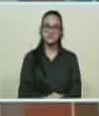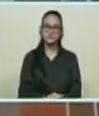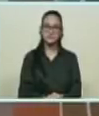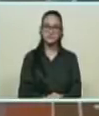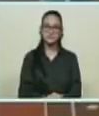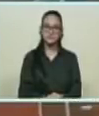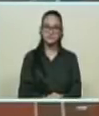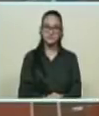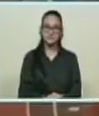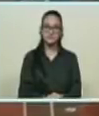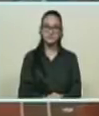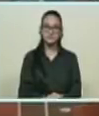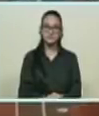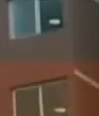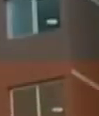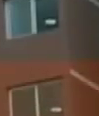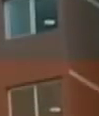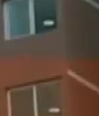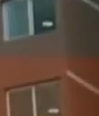¡Música!